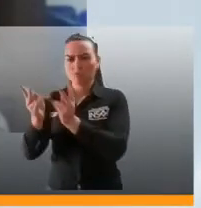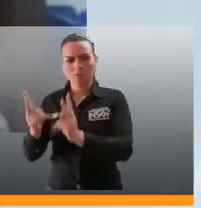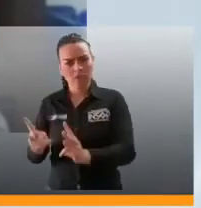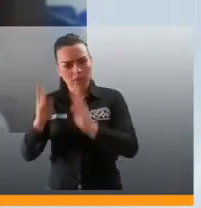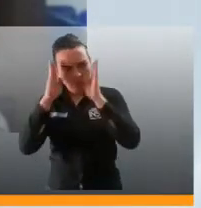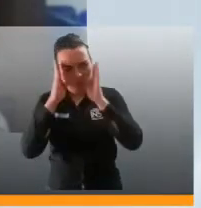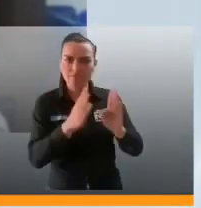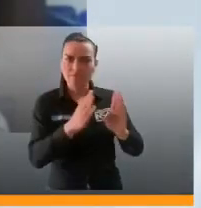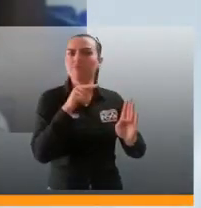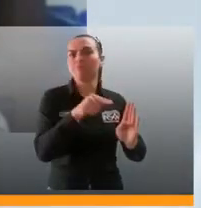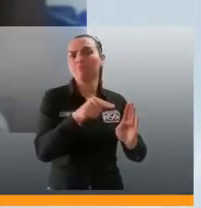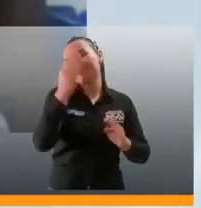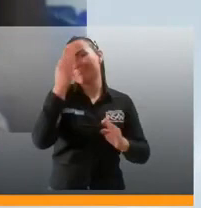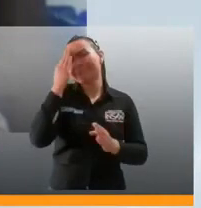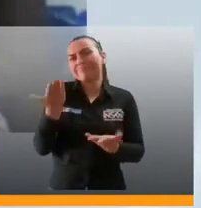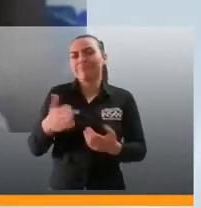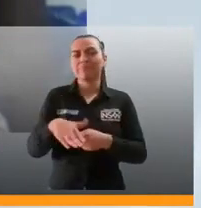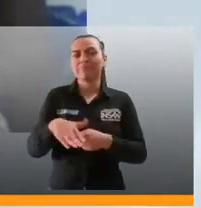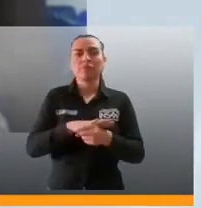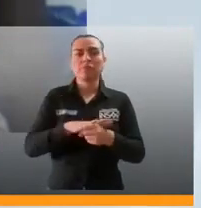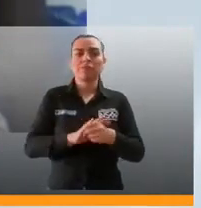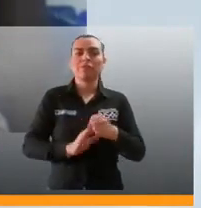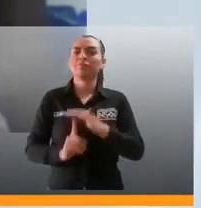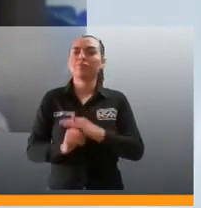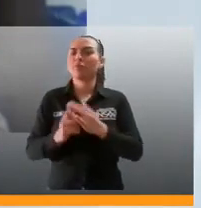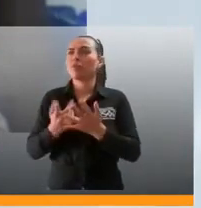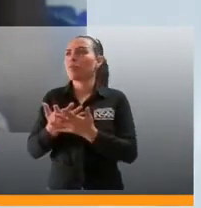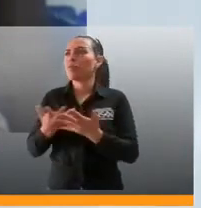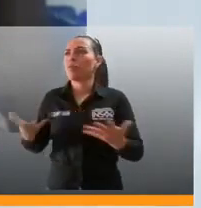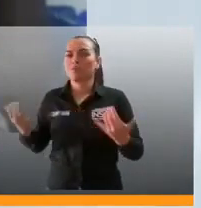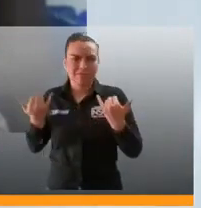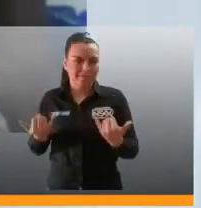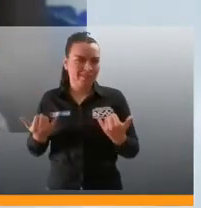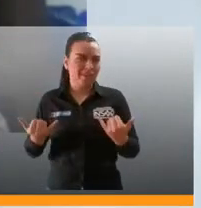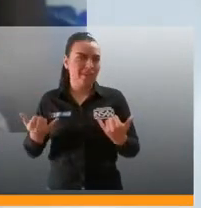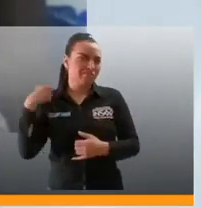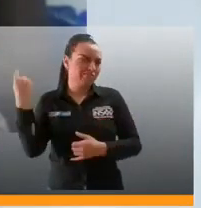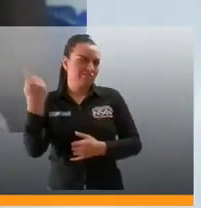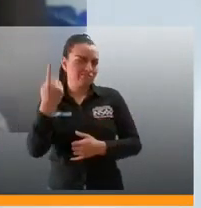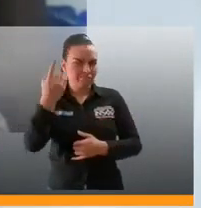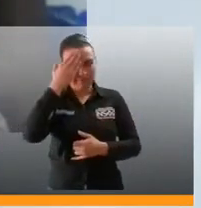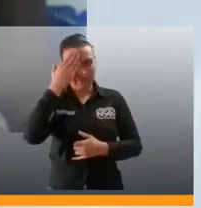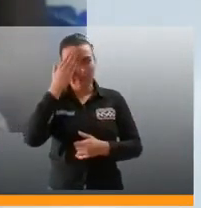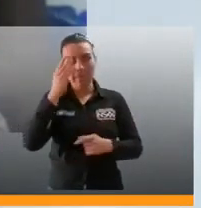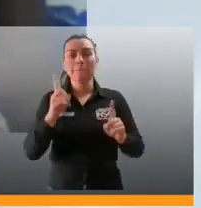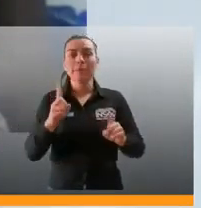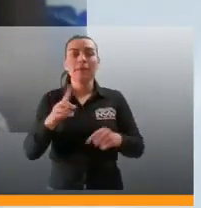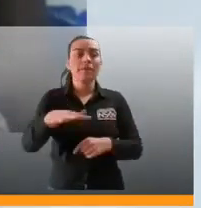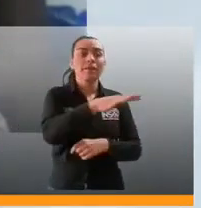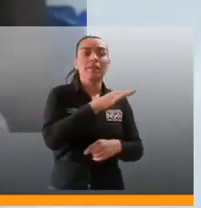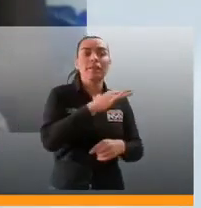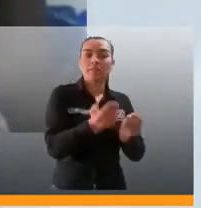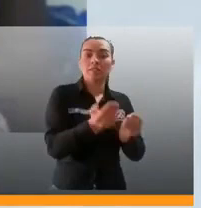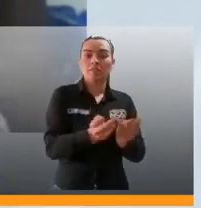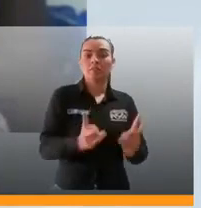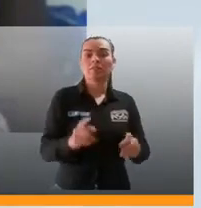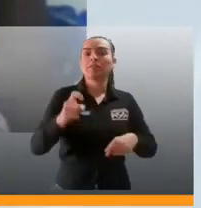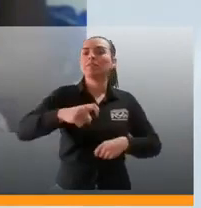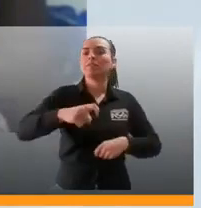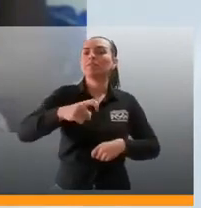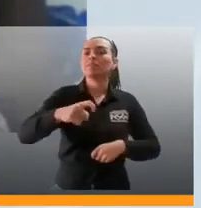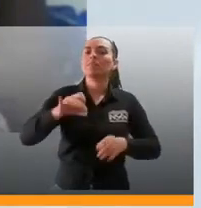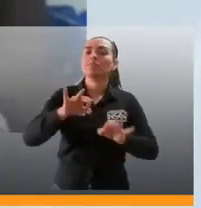pues de las circunstancias que estamos viviendo hoy por hoy, pues los estudiantes también quieren reconocer que